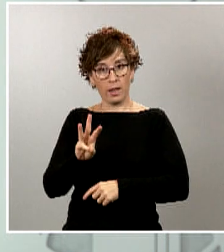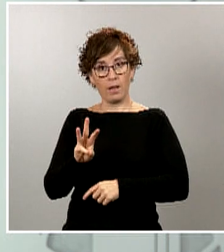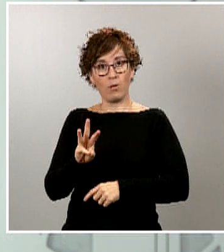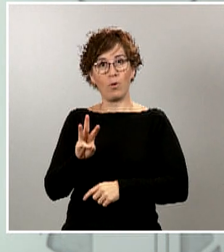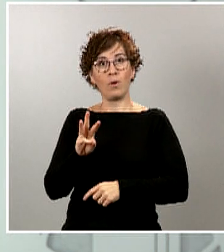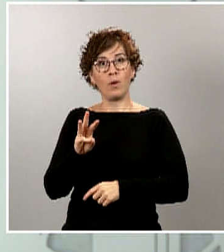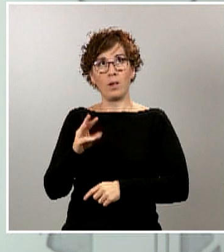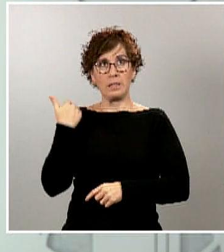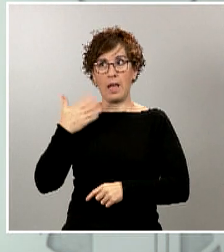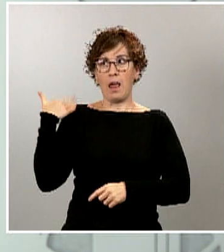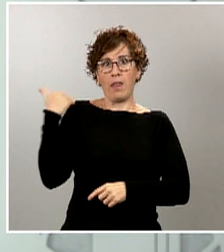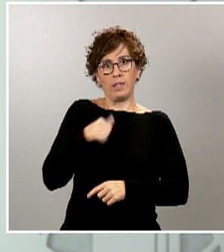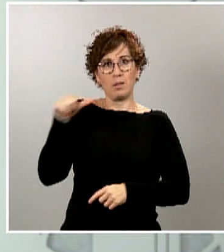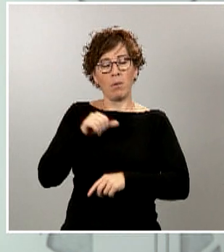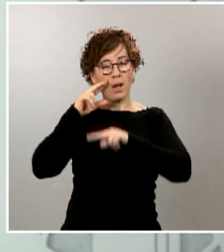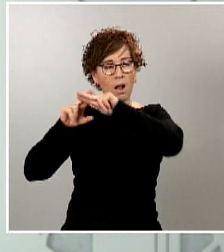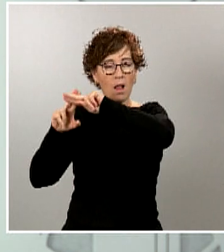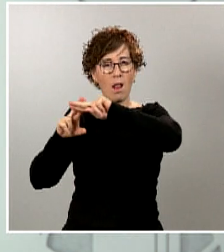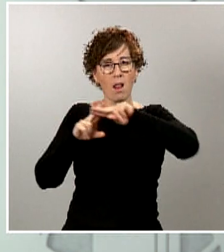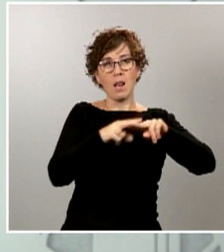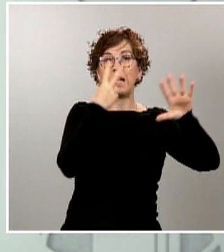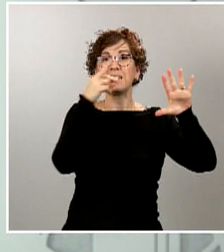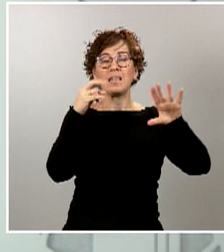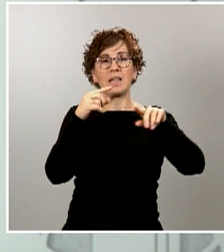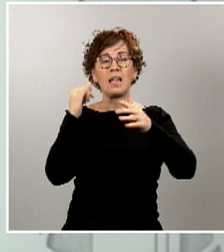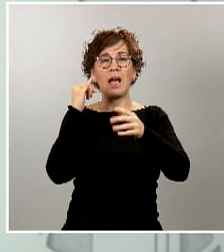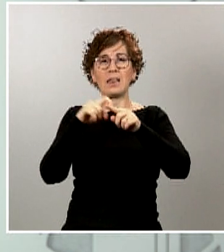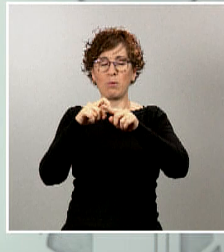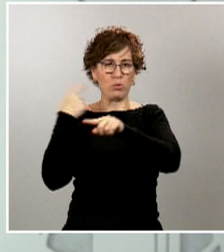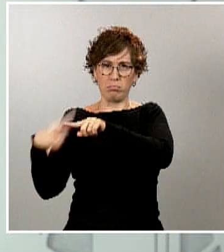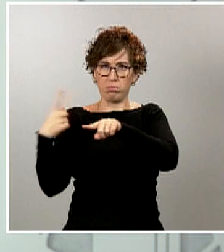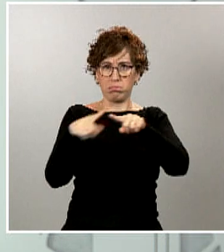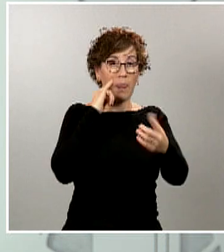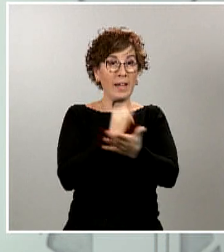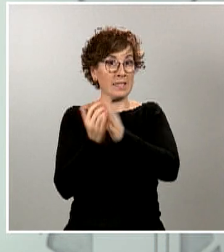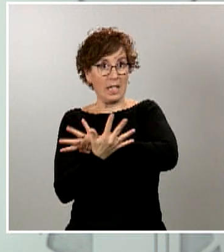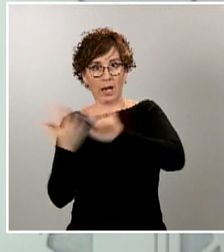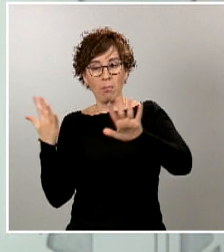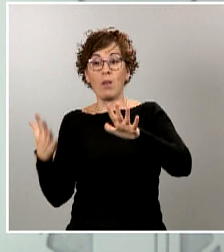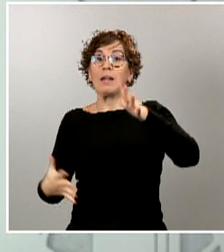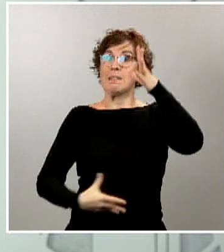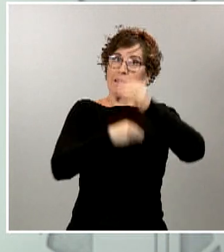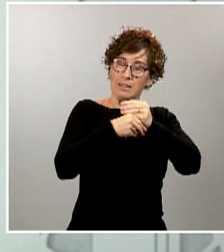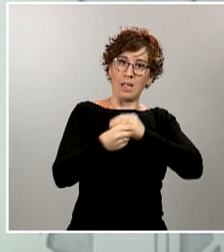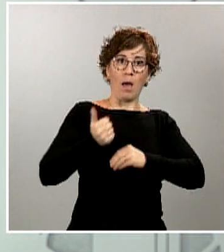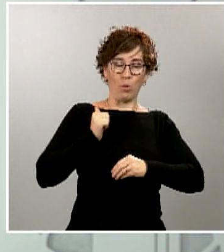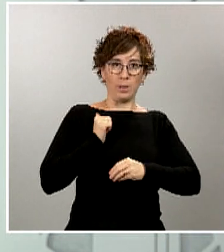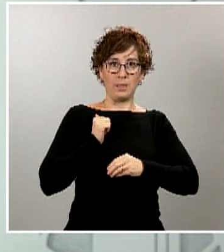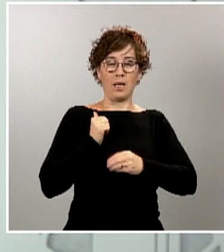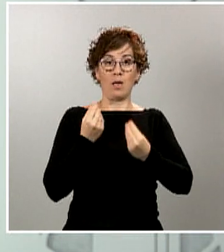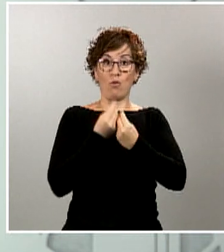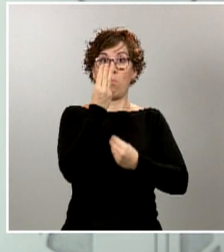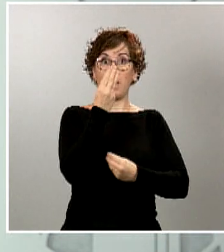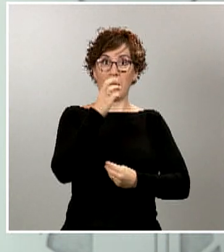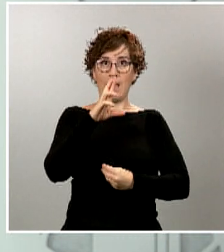semanas más de 70 test de este tipo, vamos a usarlos como un complemento a las PCRs, a los test de diagnóstico